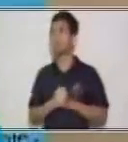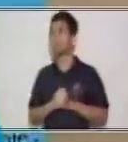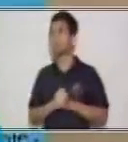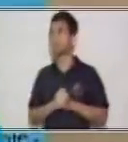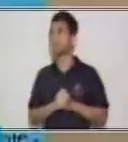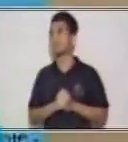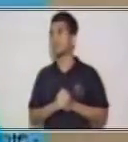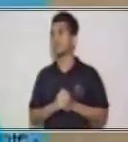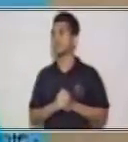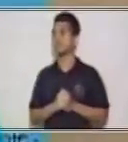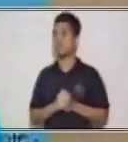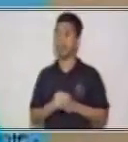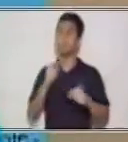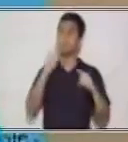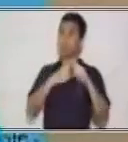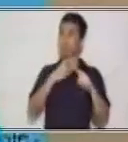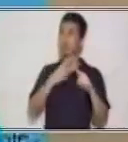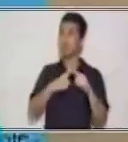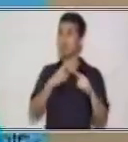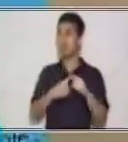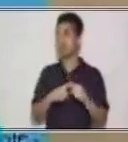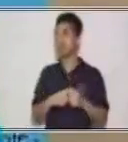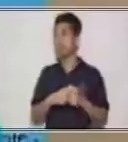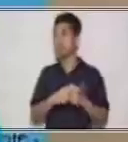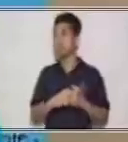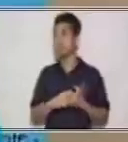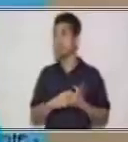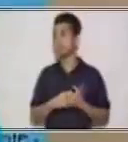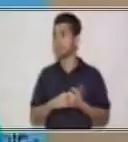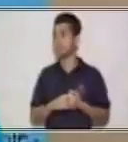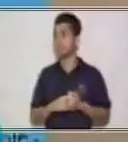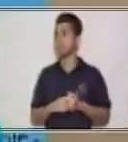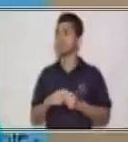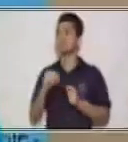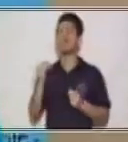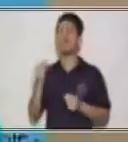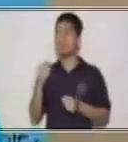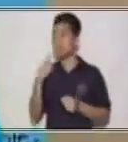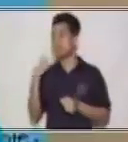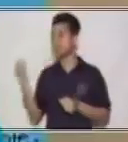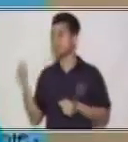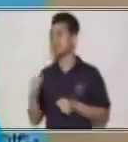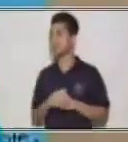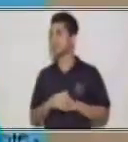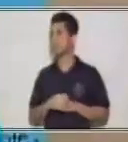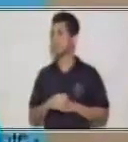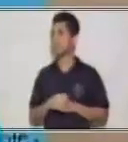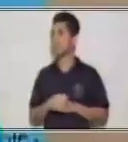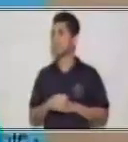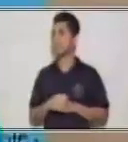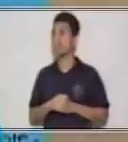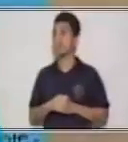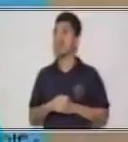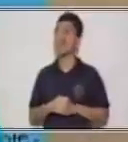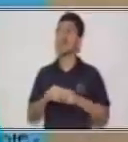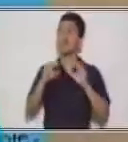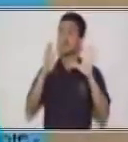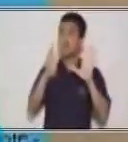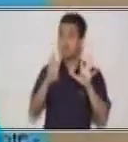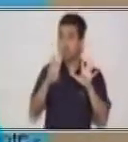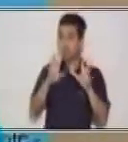bien, sería una multiplicación. ¿Y qué multiplicación tendríamos que decir? Tendríamos que decir